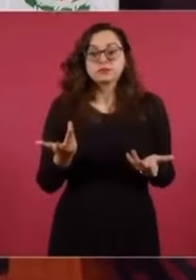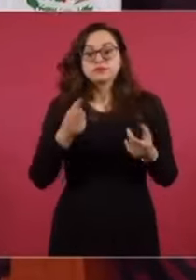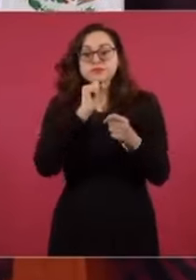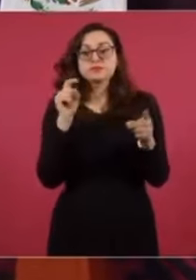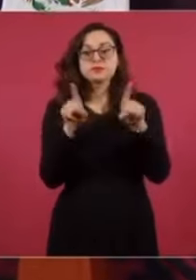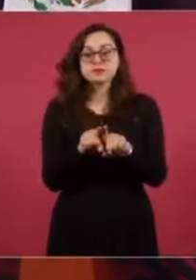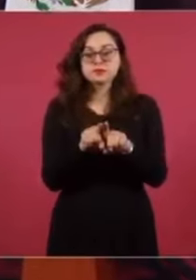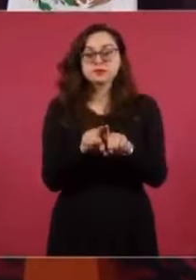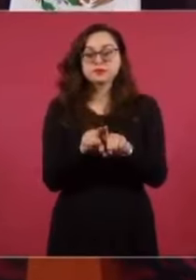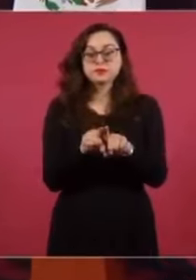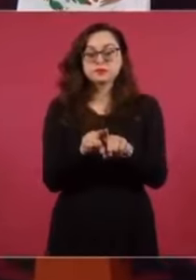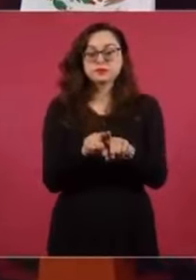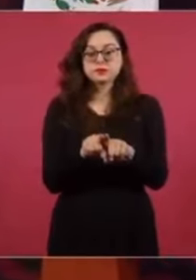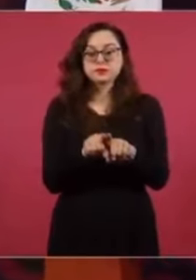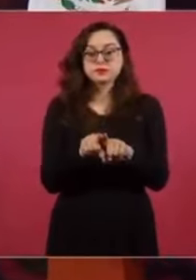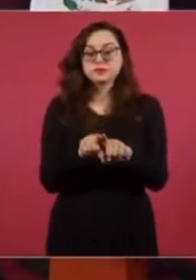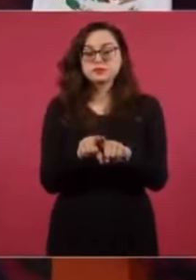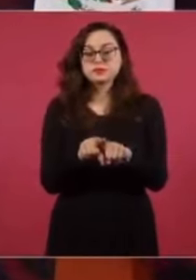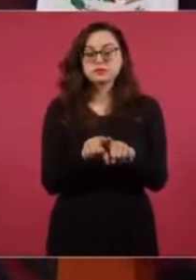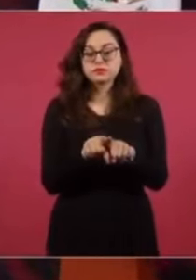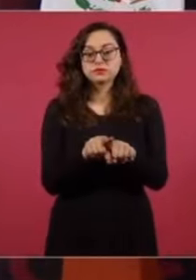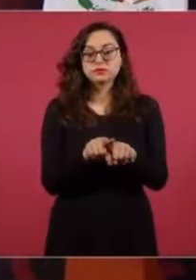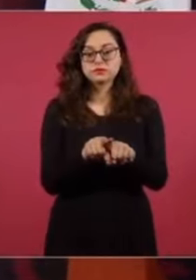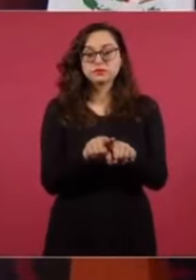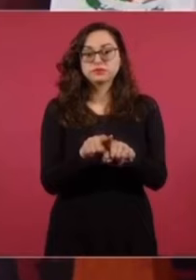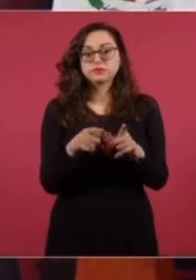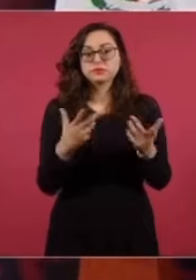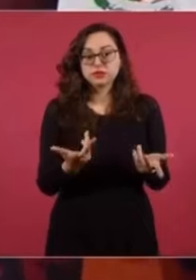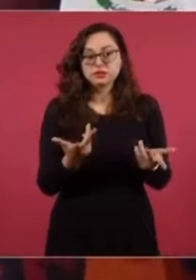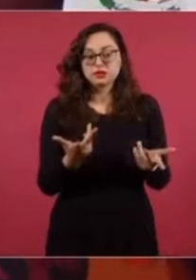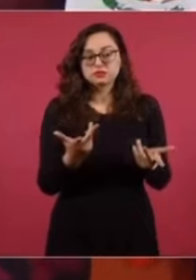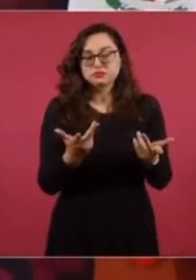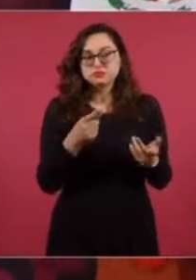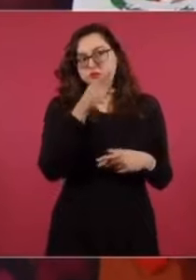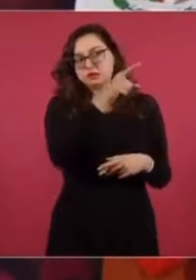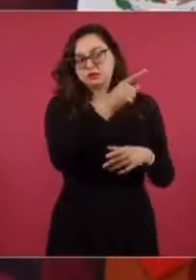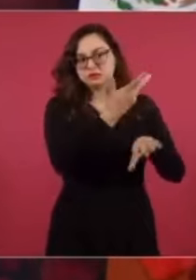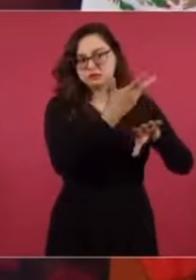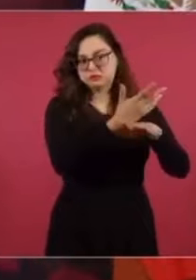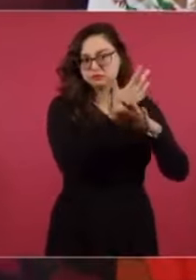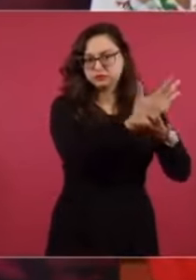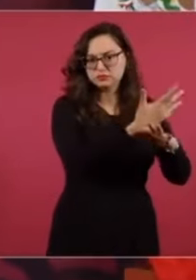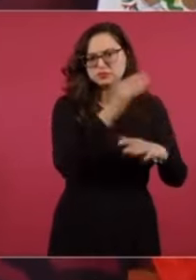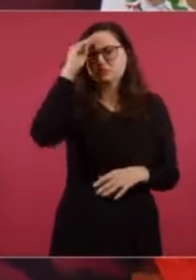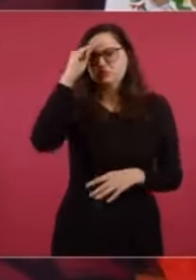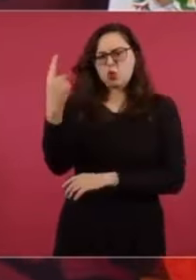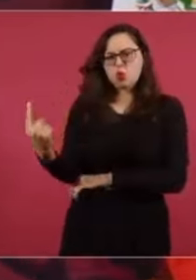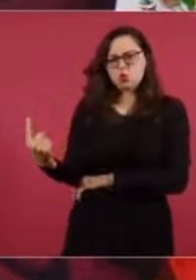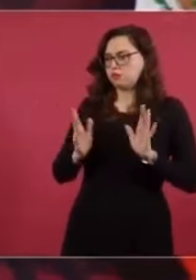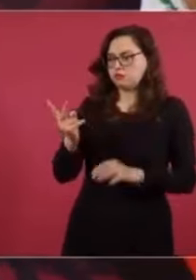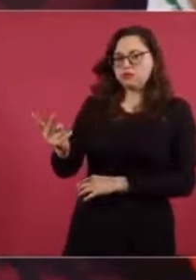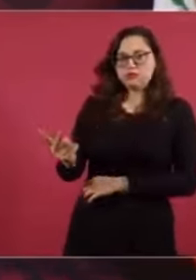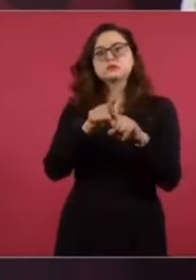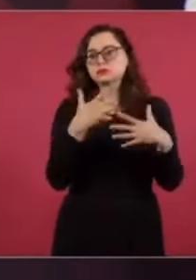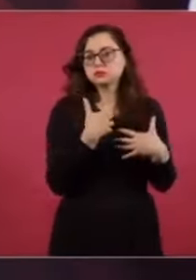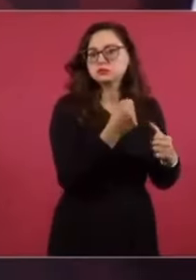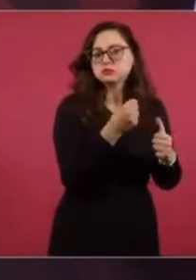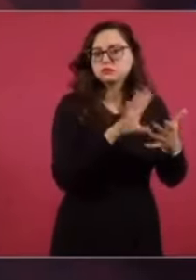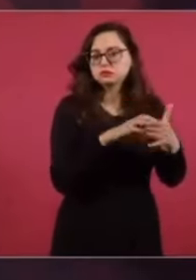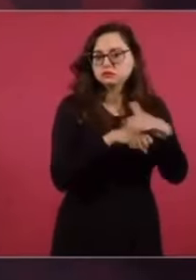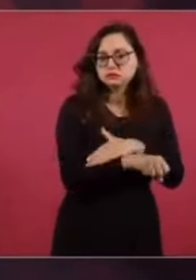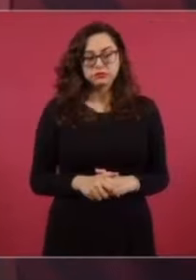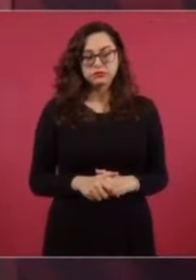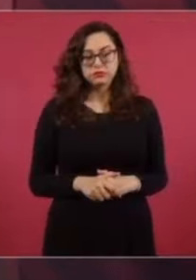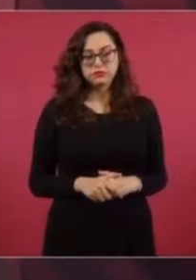que Eh no sabían que se iba a entregar también o que iba en el avión el